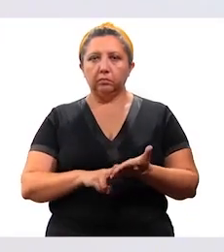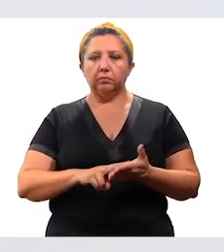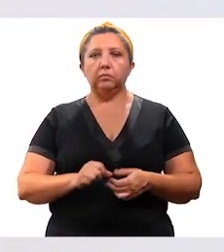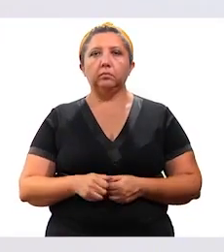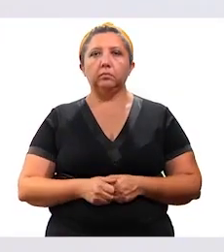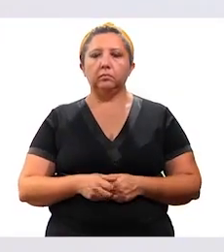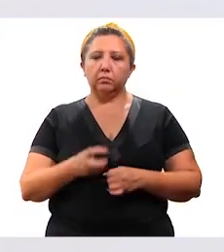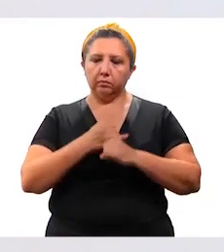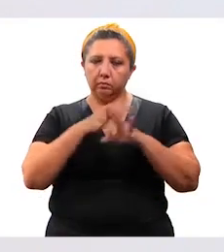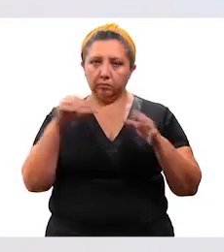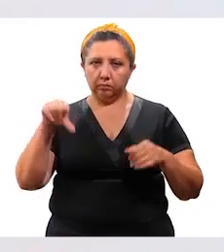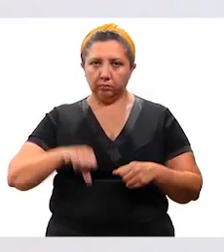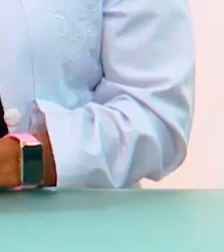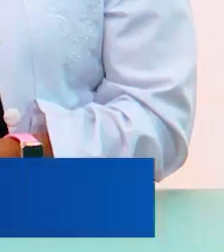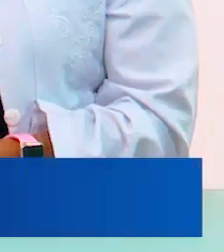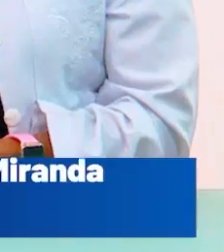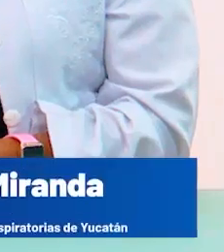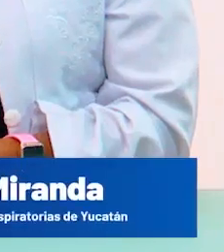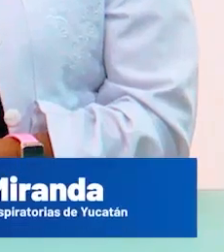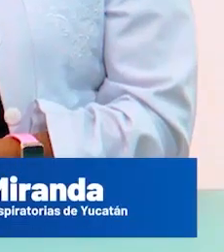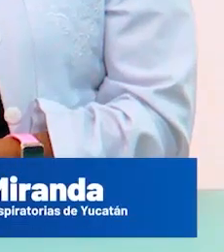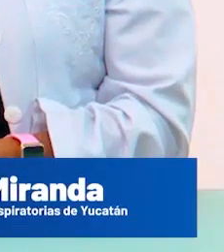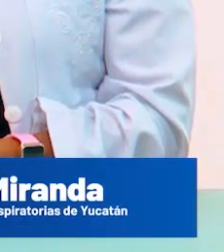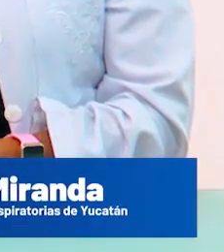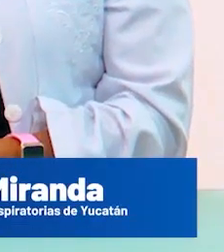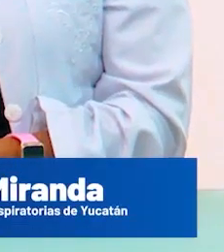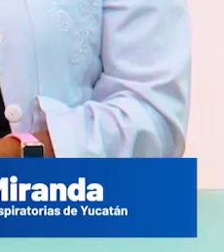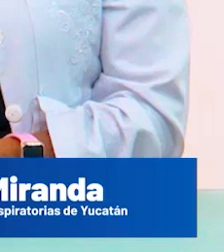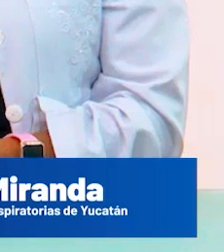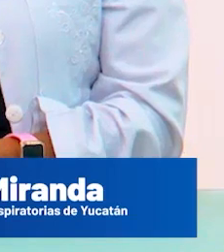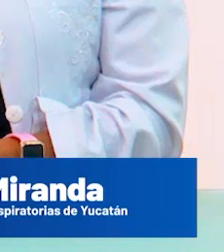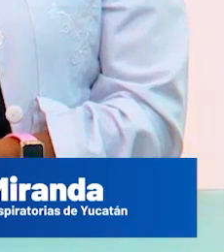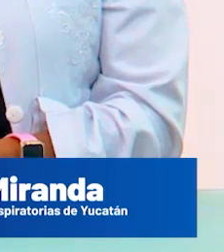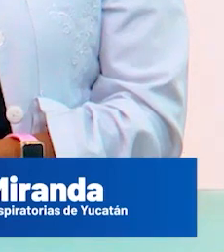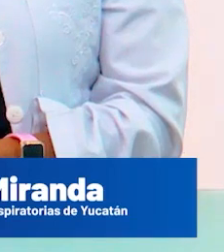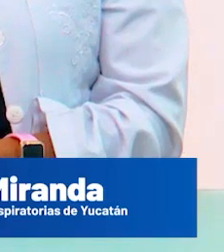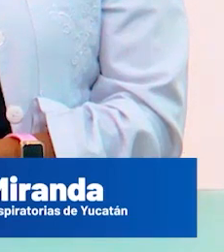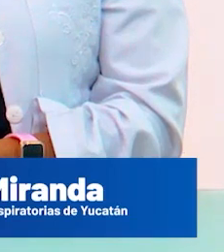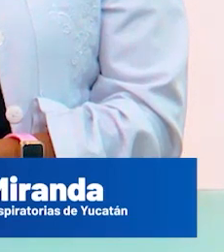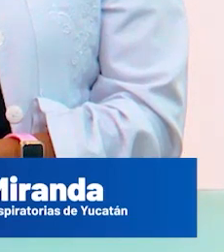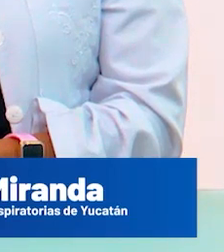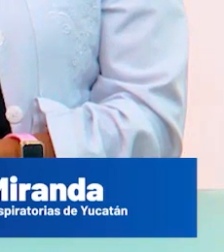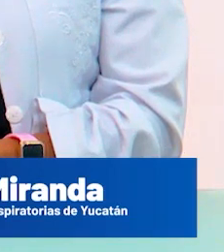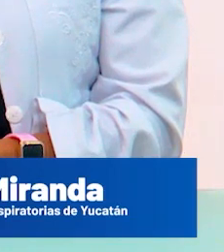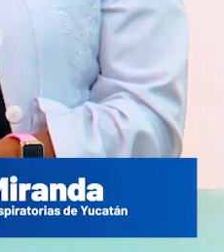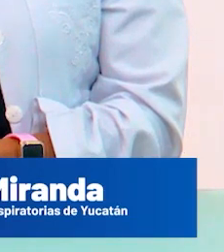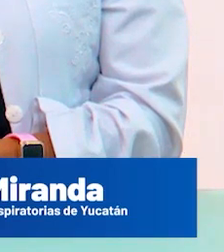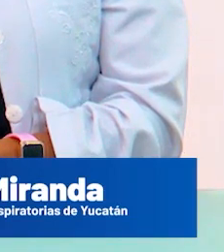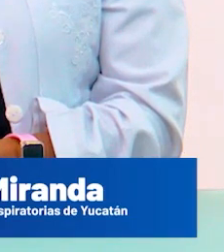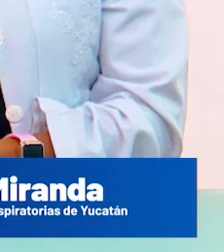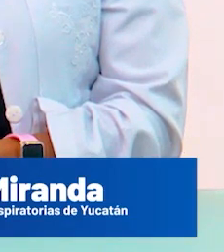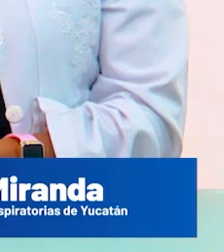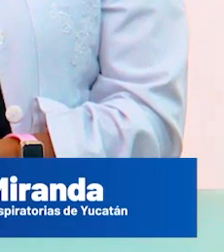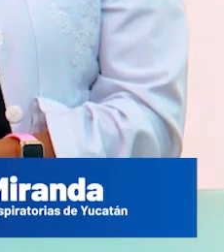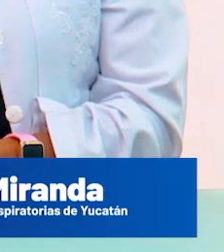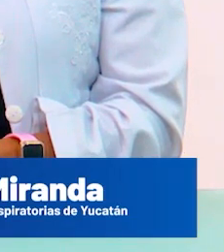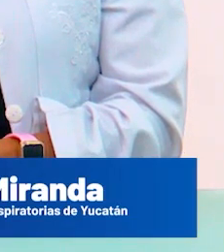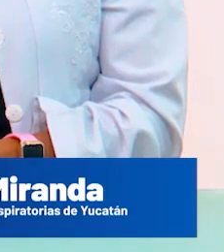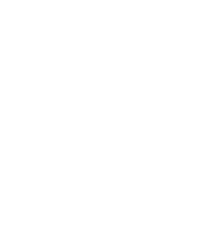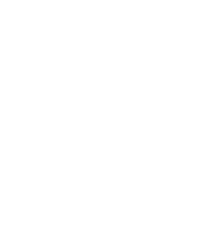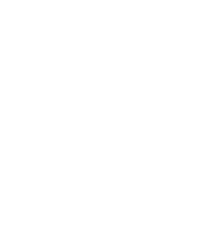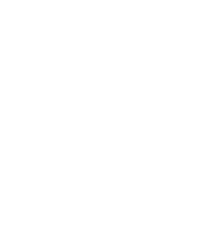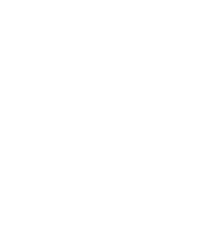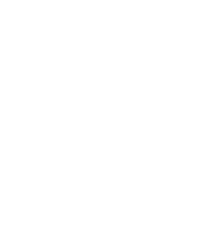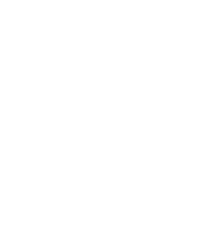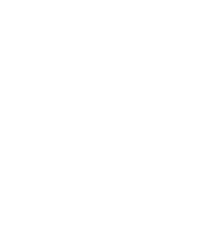color verde. Ese es el informe del día de hoy, doctora. Gracias. Estaremos actualizando esta información todos los días por este mismo medio. Muchas gracias.